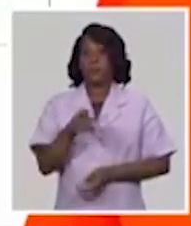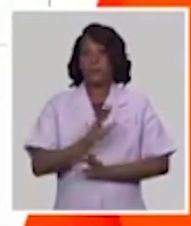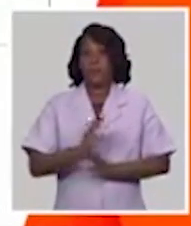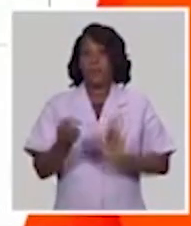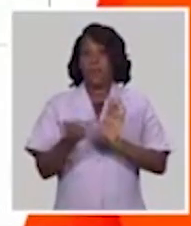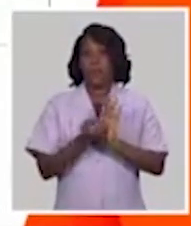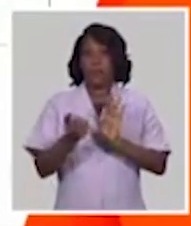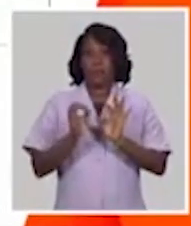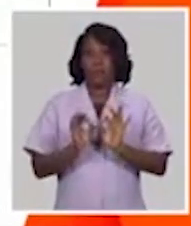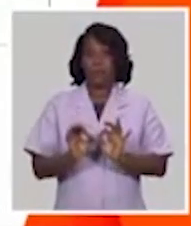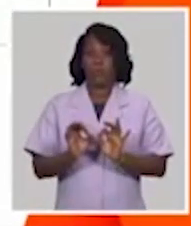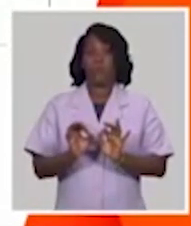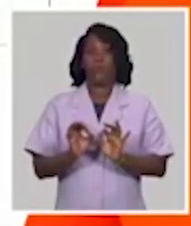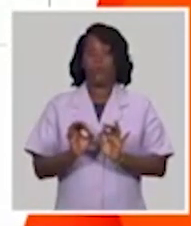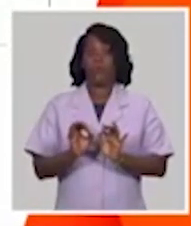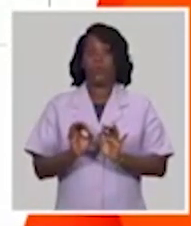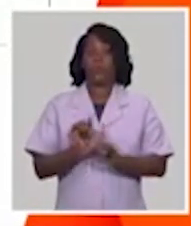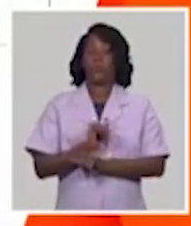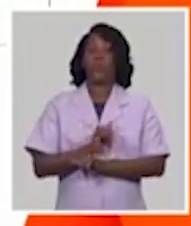se aprobó